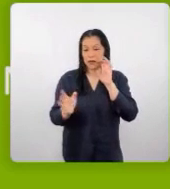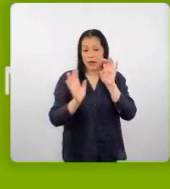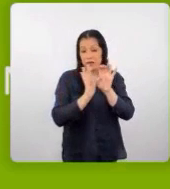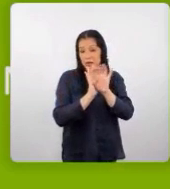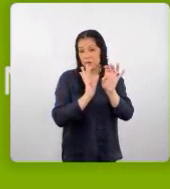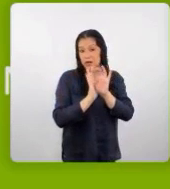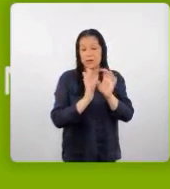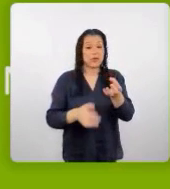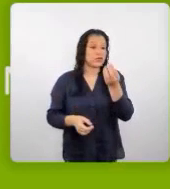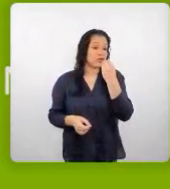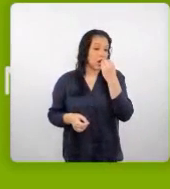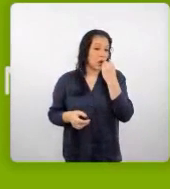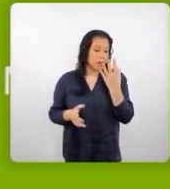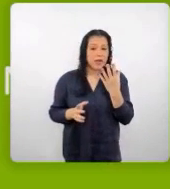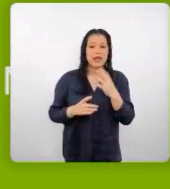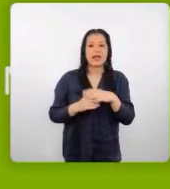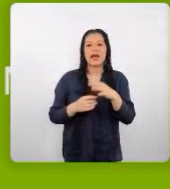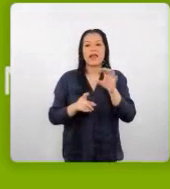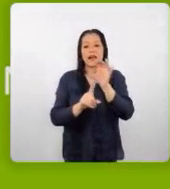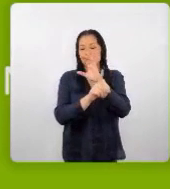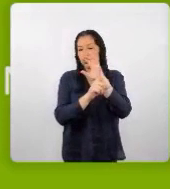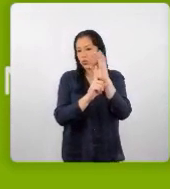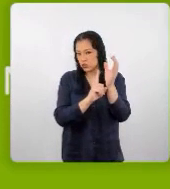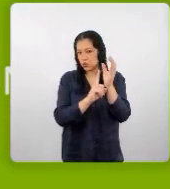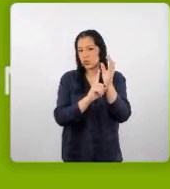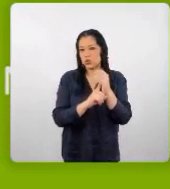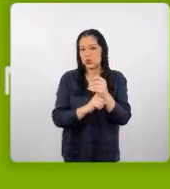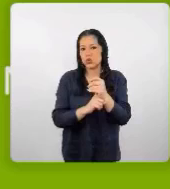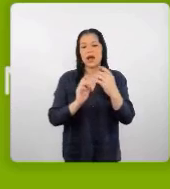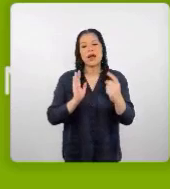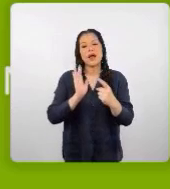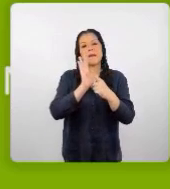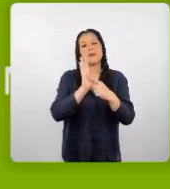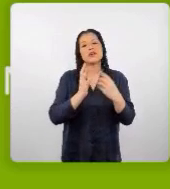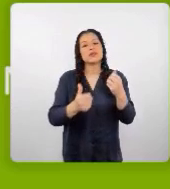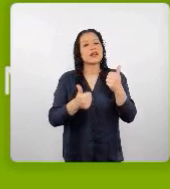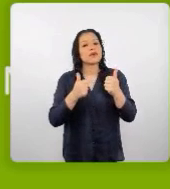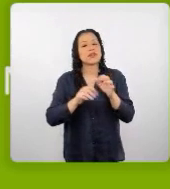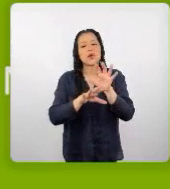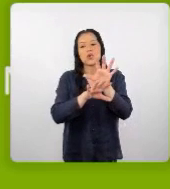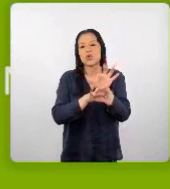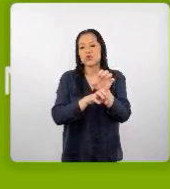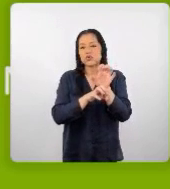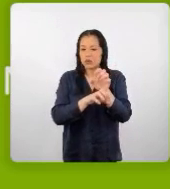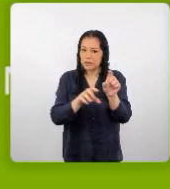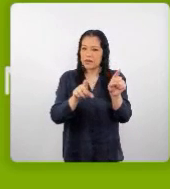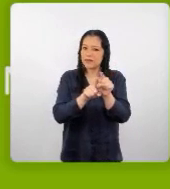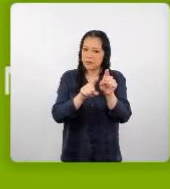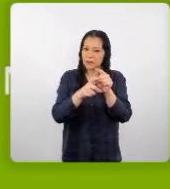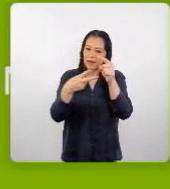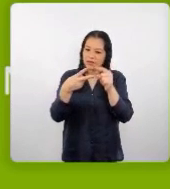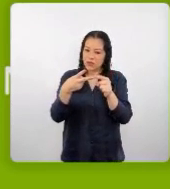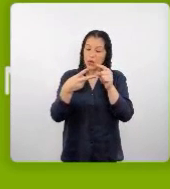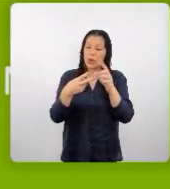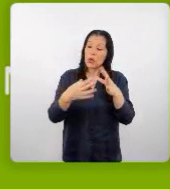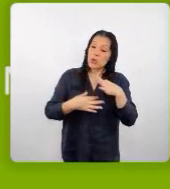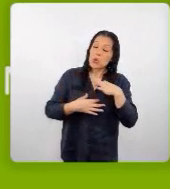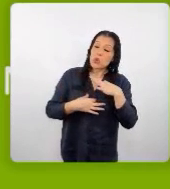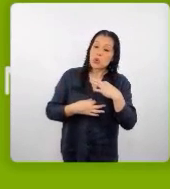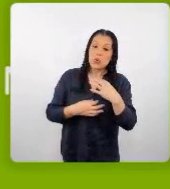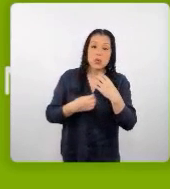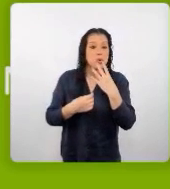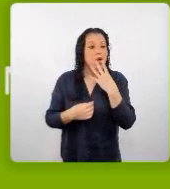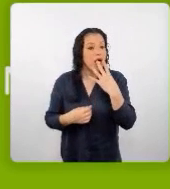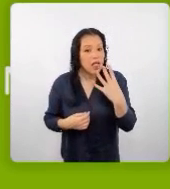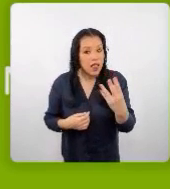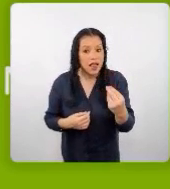nuestra gastronomía, de nuestra cultura, mostrar cómo son nuestras tradiciones. Eso también es algo que está llamando mucho la atención de ese